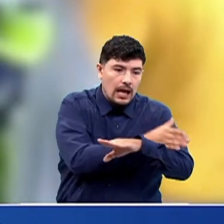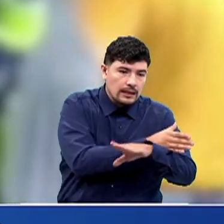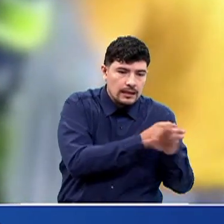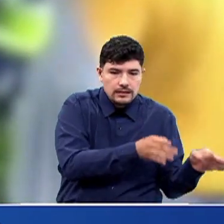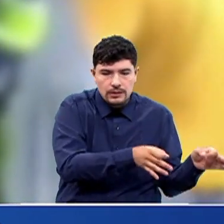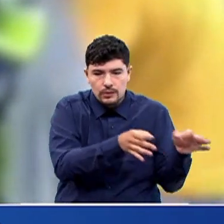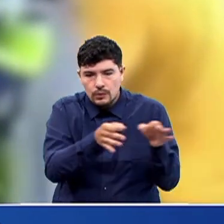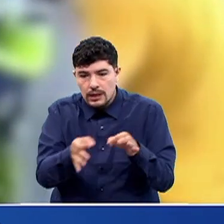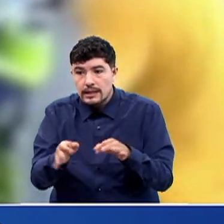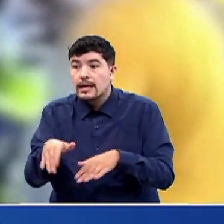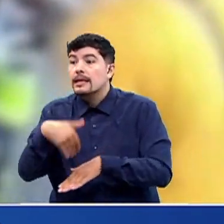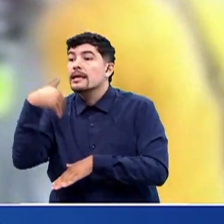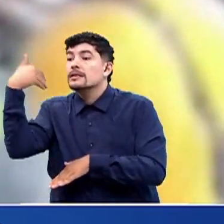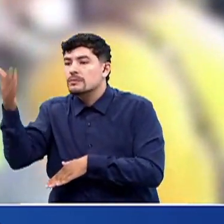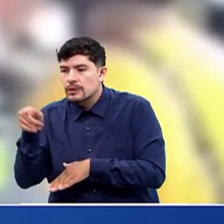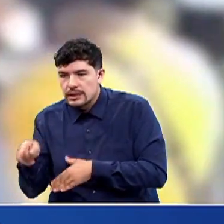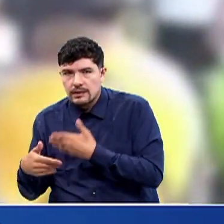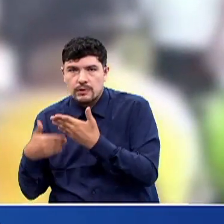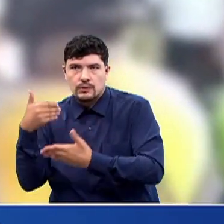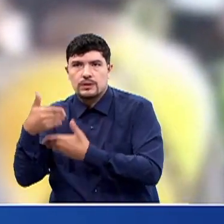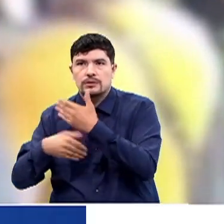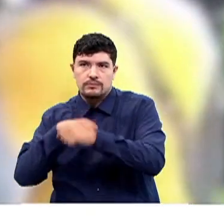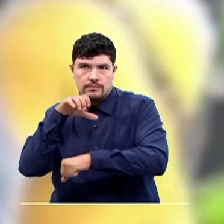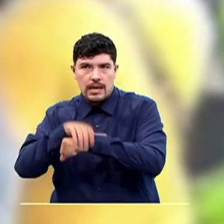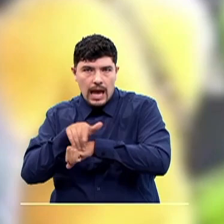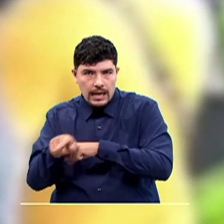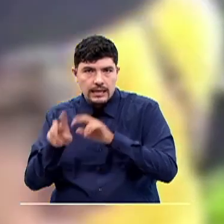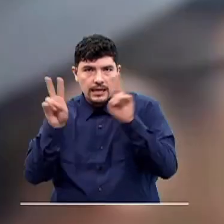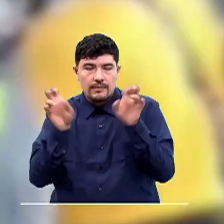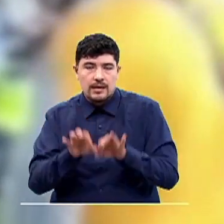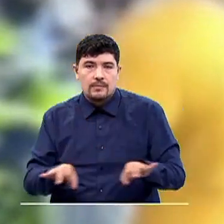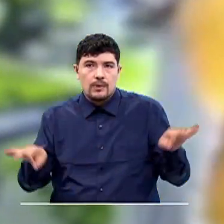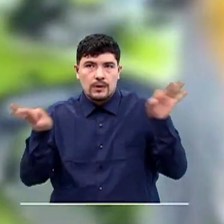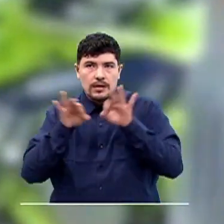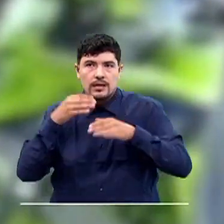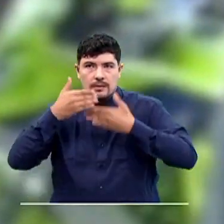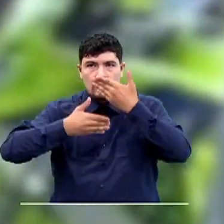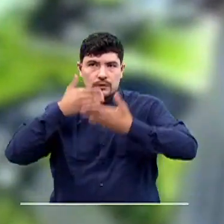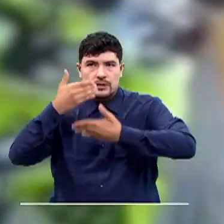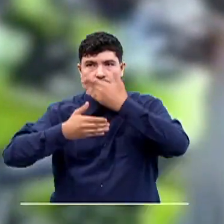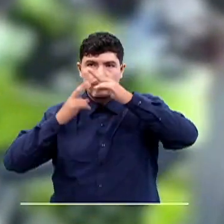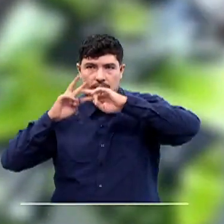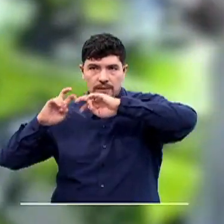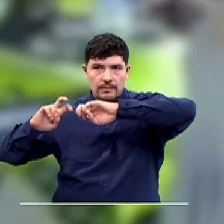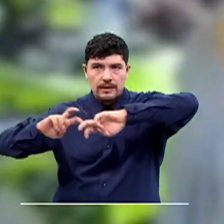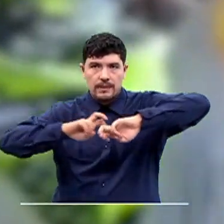durante y el después del procedimiento, elementos claves para la investigación que adelanta la Justicia Penal Militar.